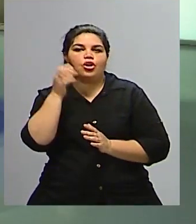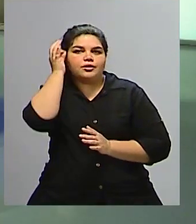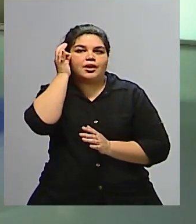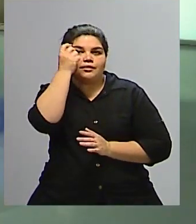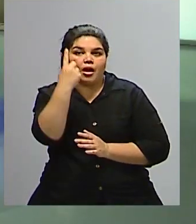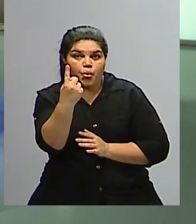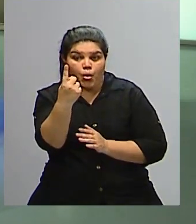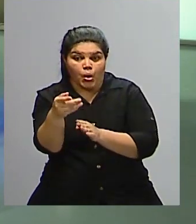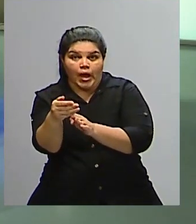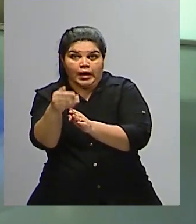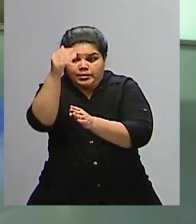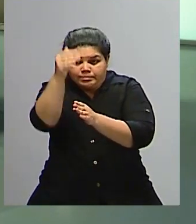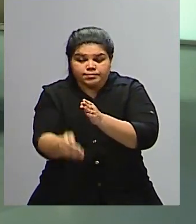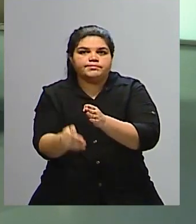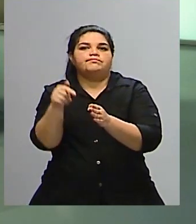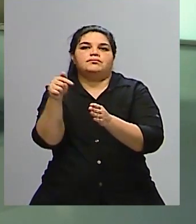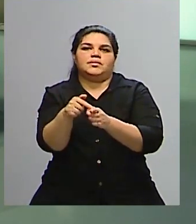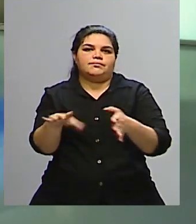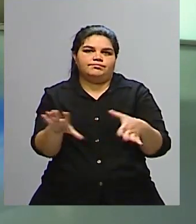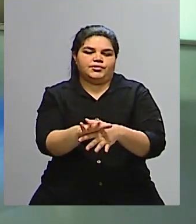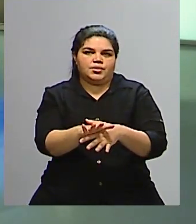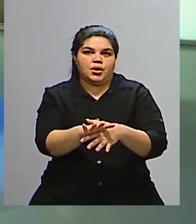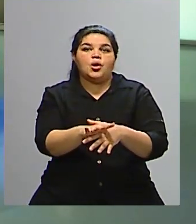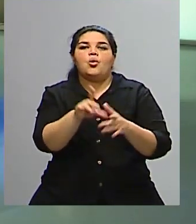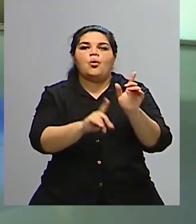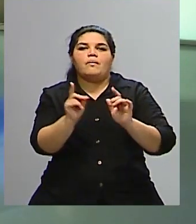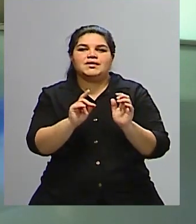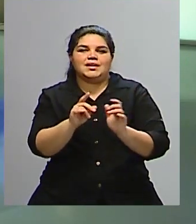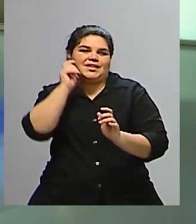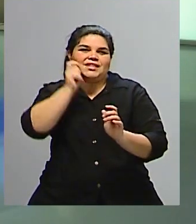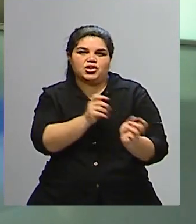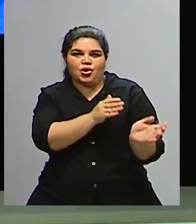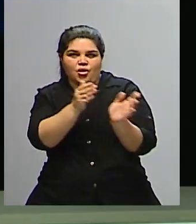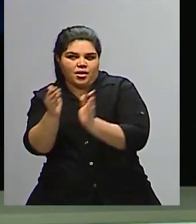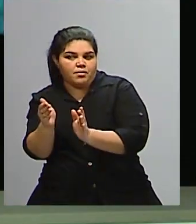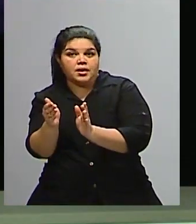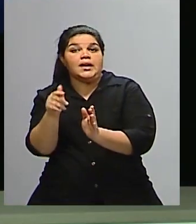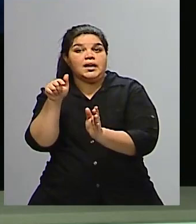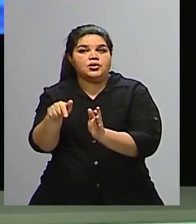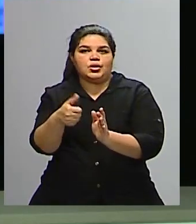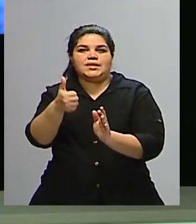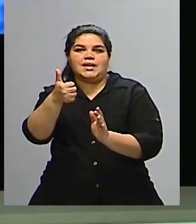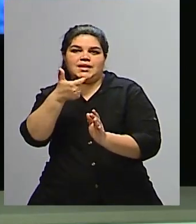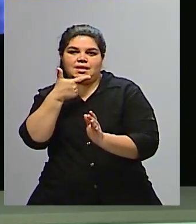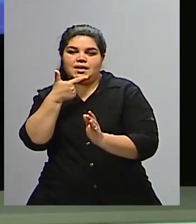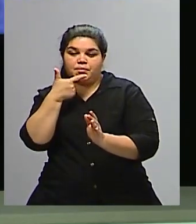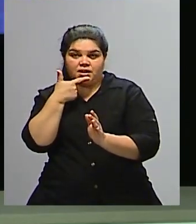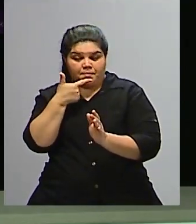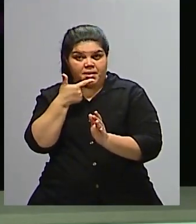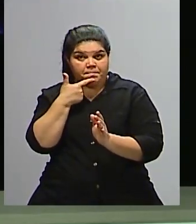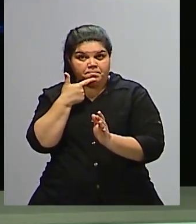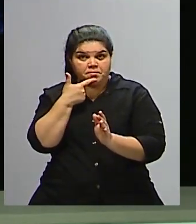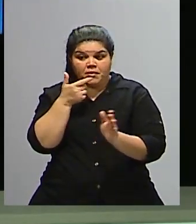agosto. Y si corren las sesiones ordinarias, el 30 de septiembre. Entonces, en ese otro tiempo, lo que hace la legislatura y el Congreso es